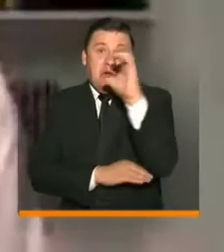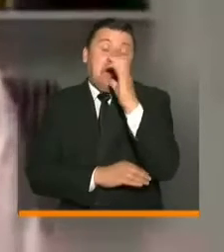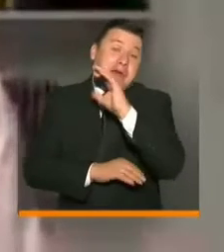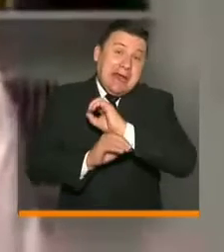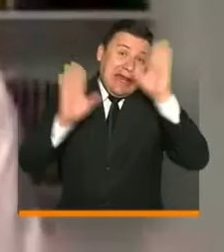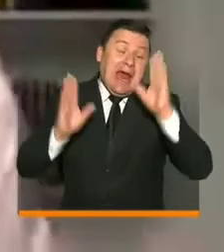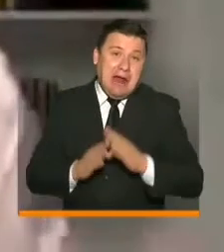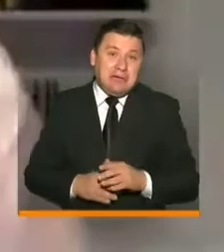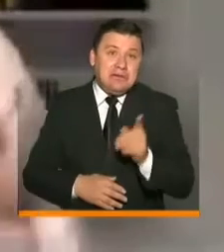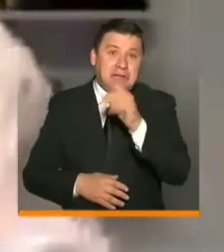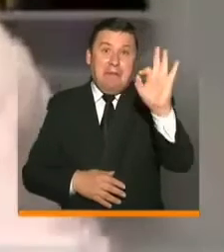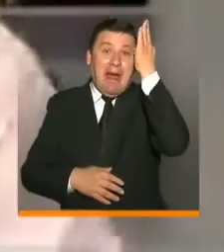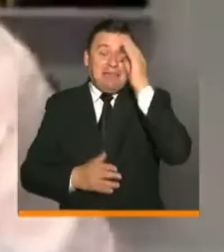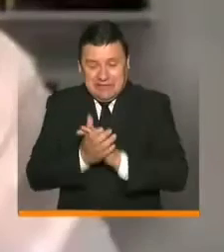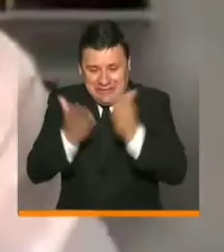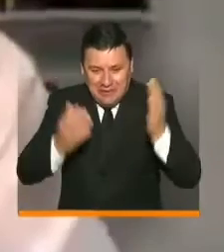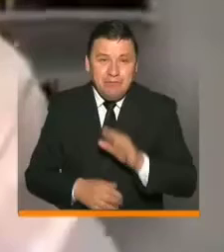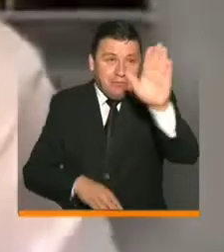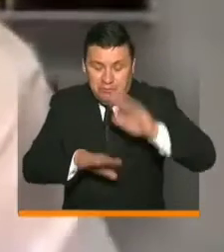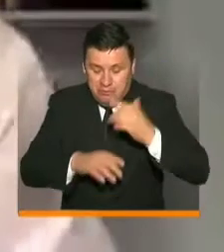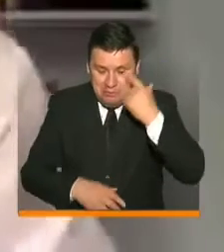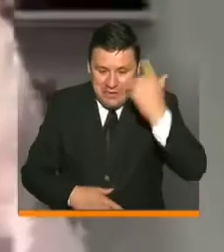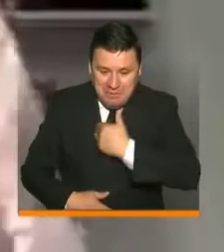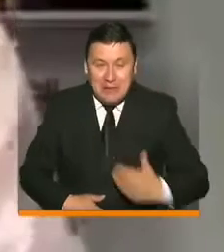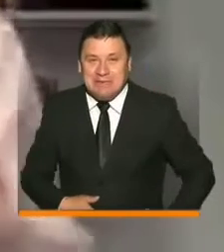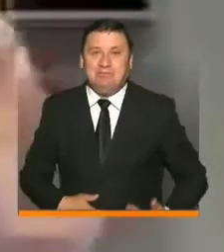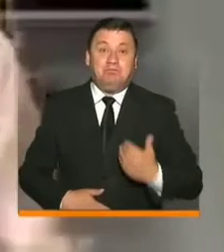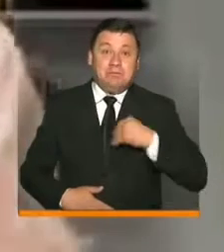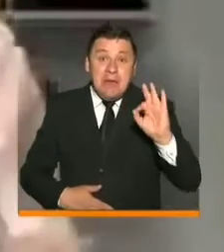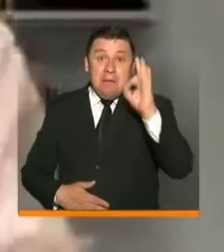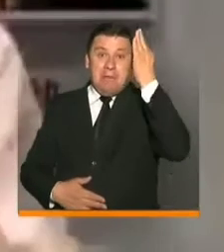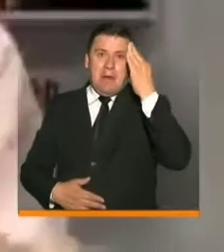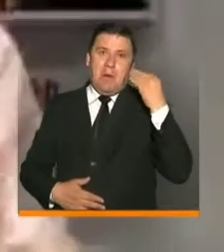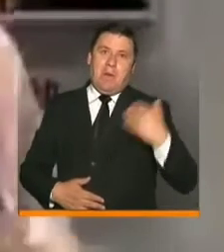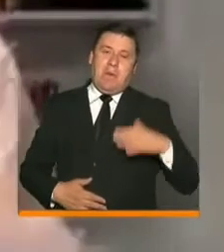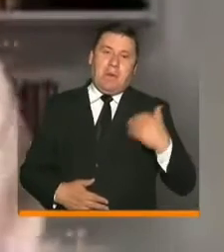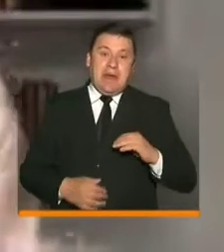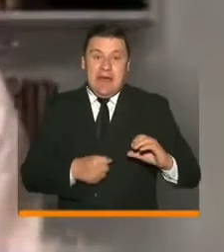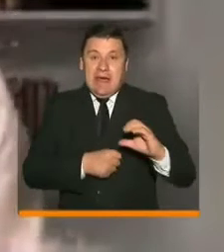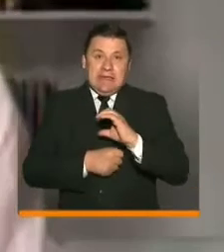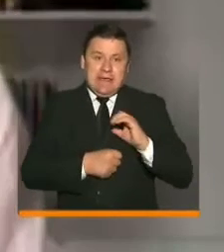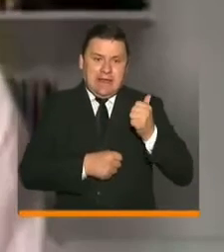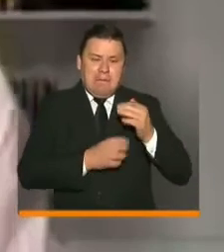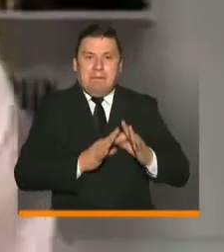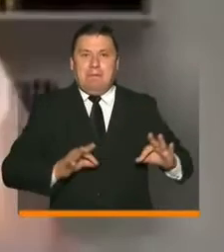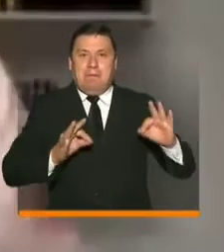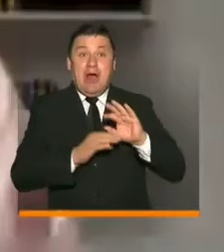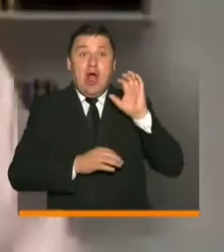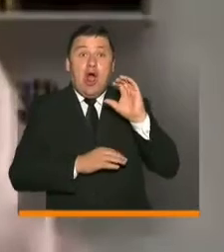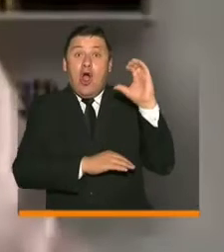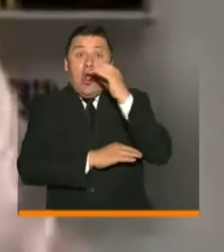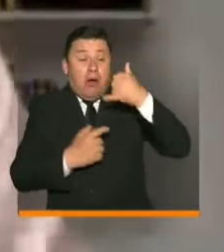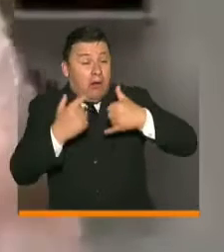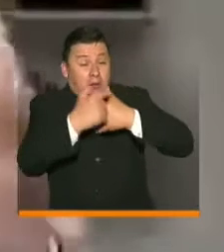y por supuesto a los palmiranos. Mire, presidente, yo quisiera contarles que Palmira es la vigésima ciudad más importante del país